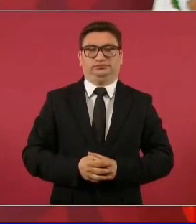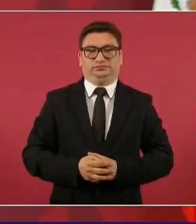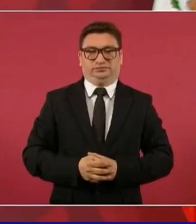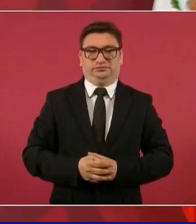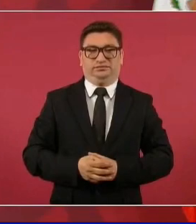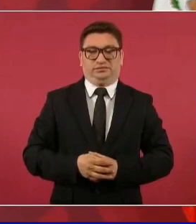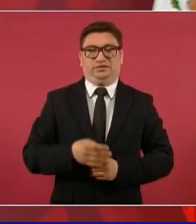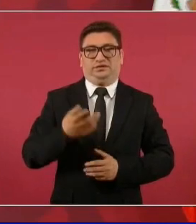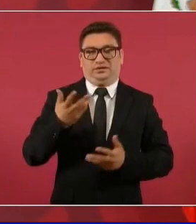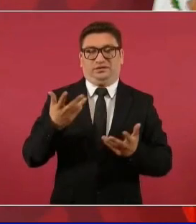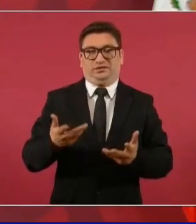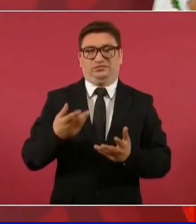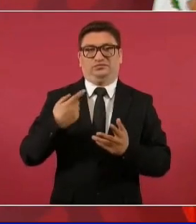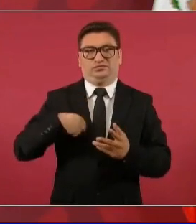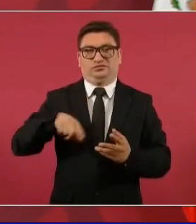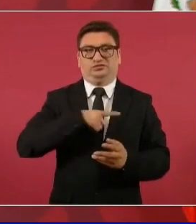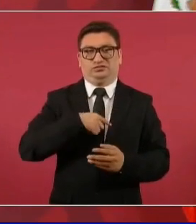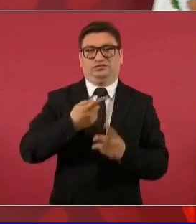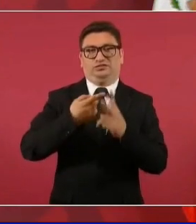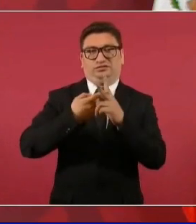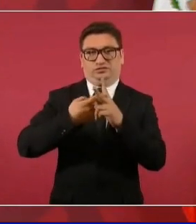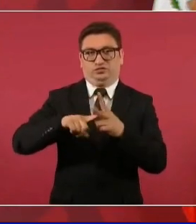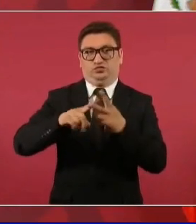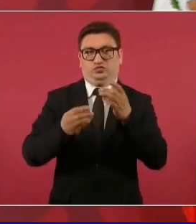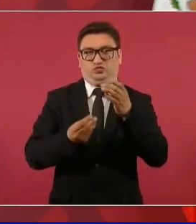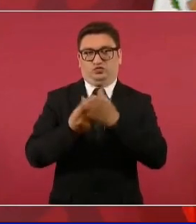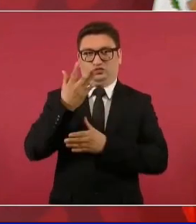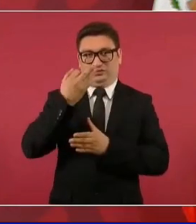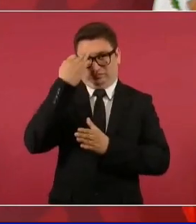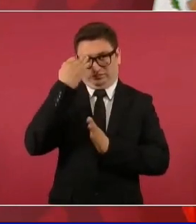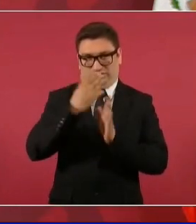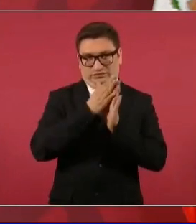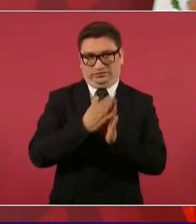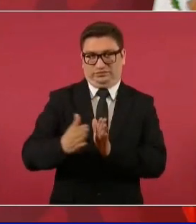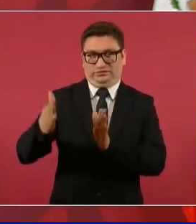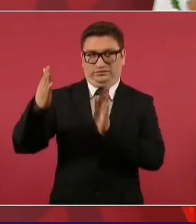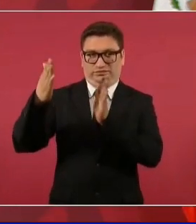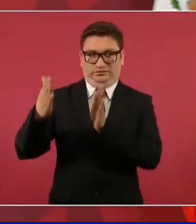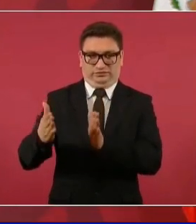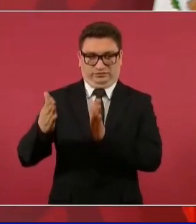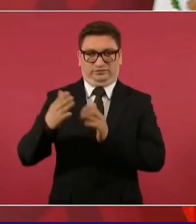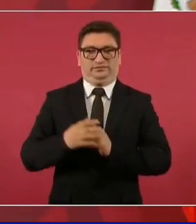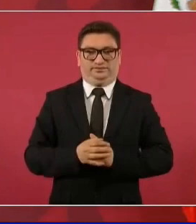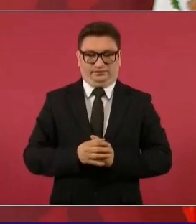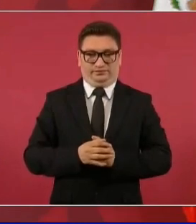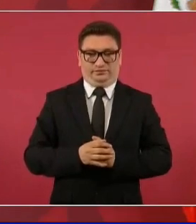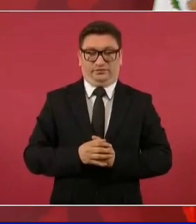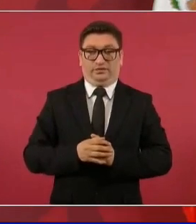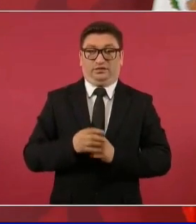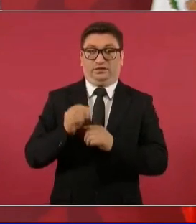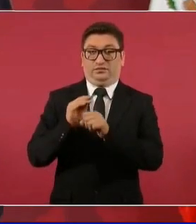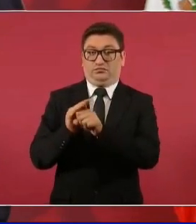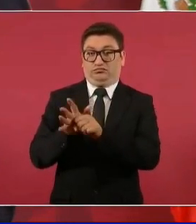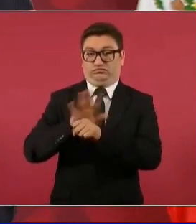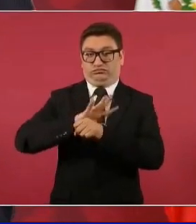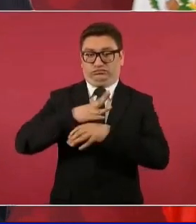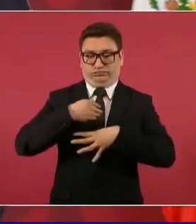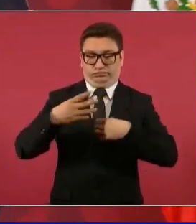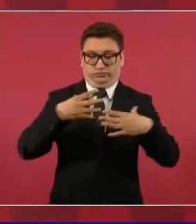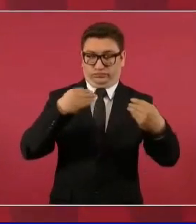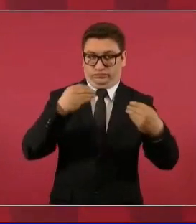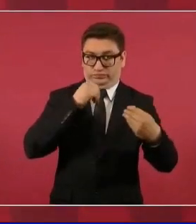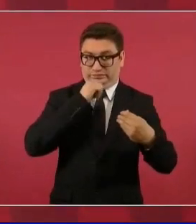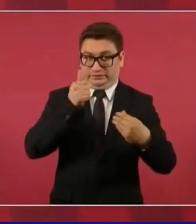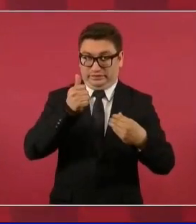Estamos iniciando una nueva etapa y sin la pandemia podríamos